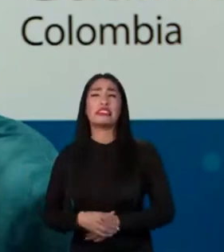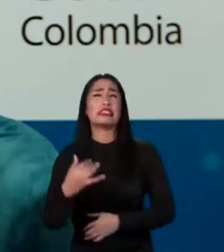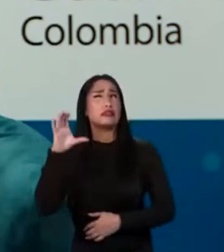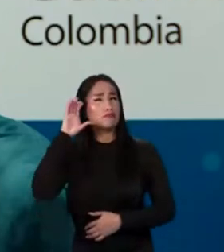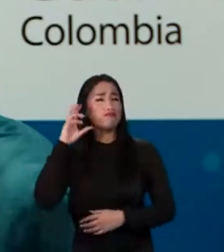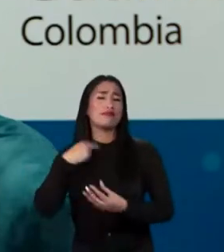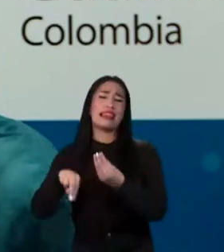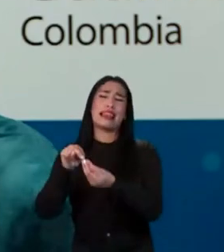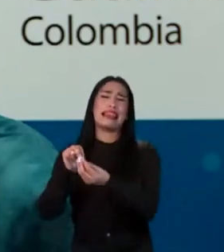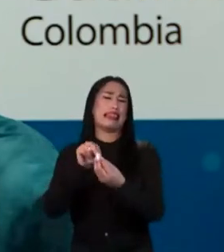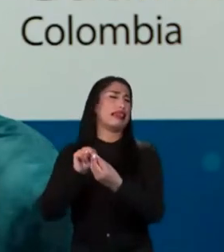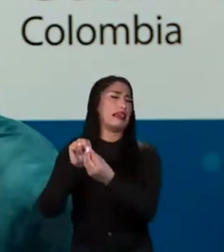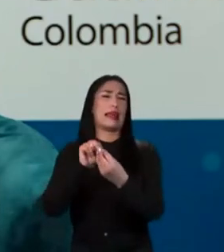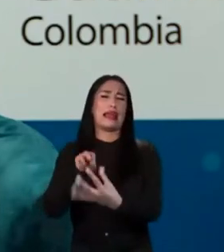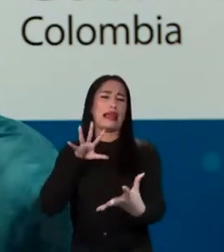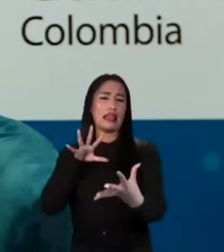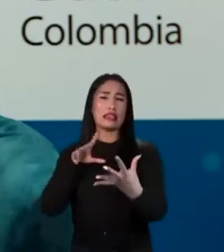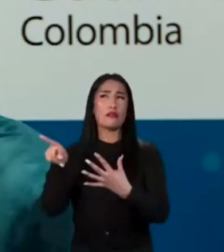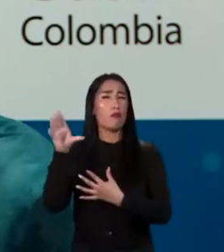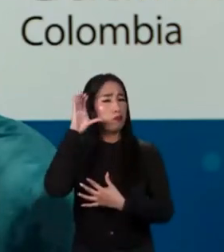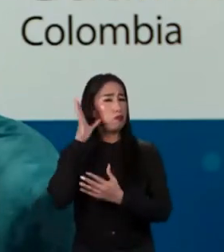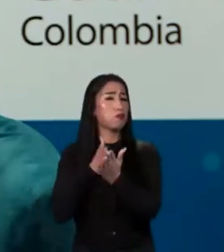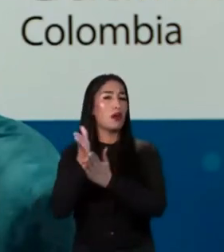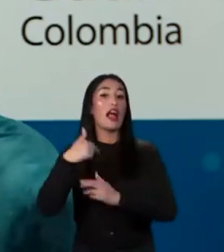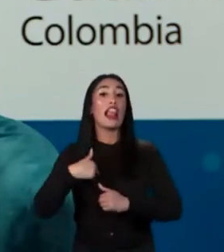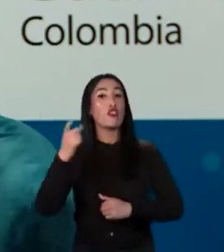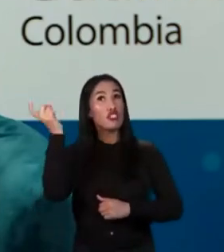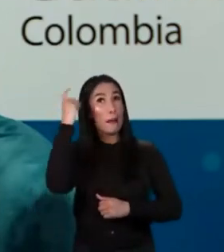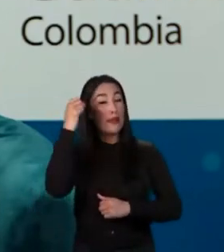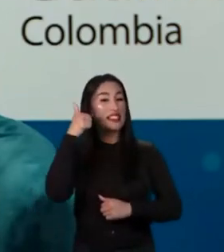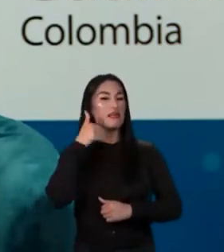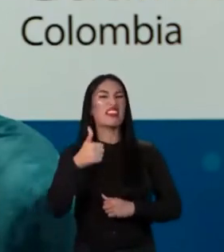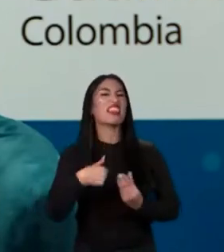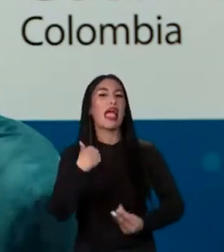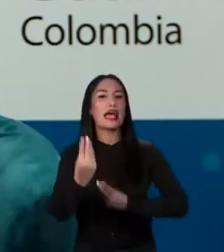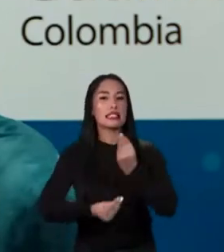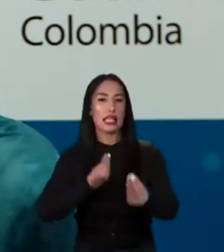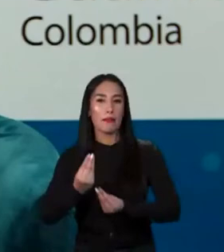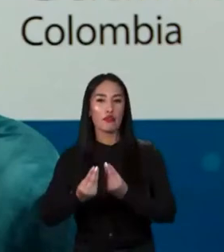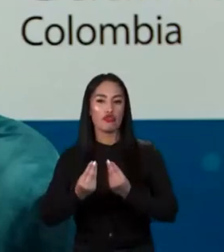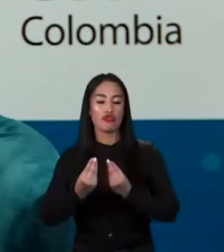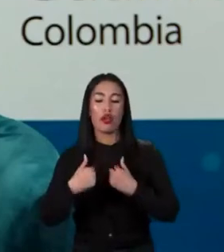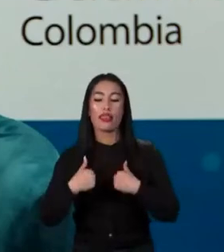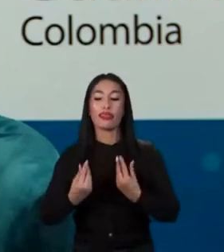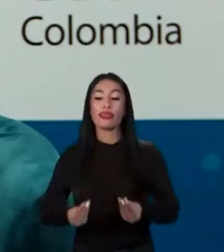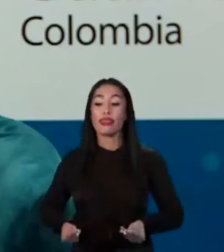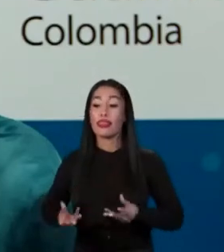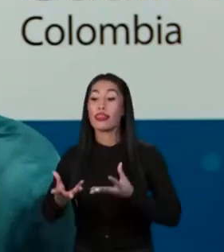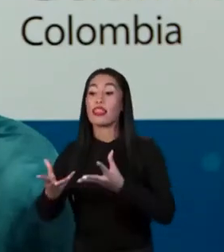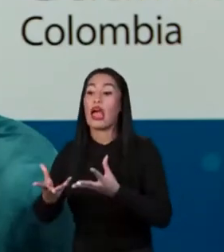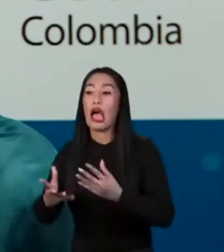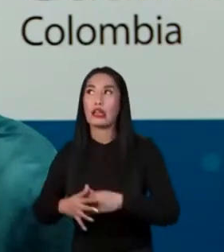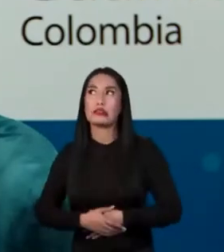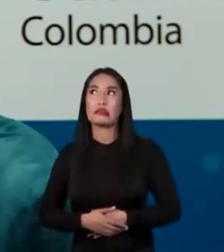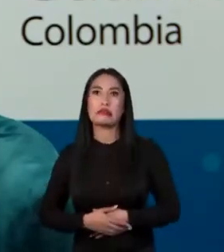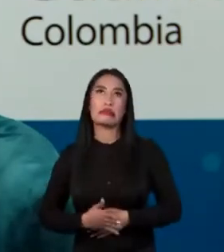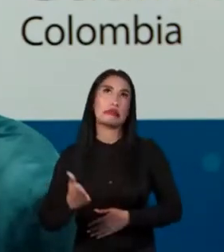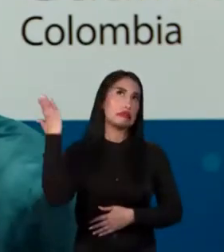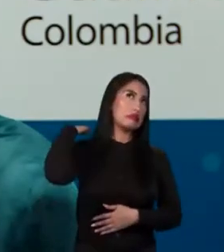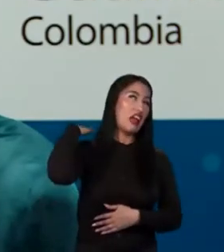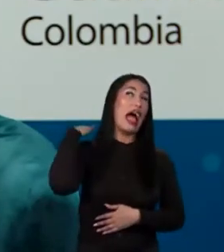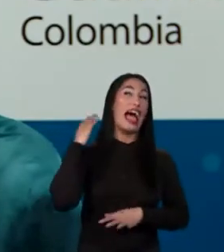único que podemos hacer los intelectuales es aportar no de espaldas a la sociedad sino de